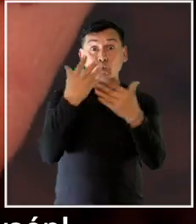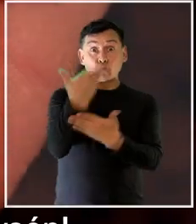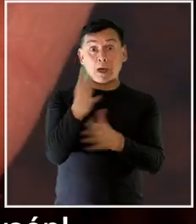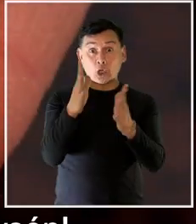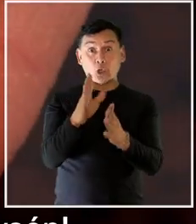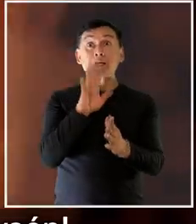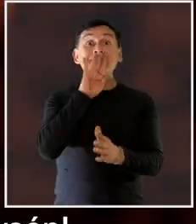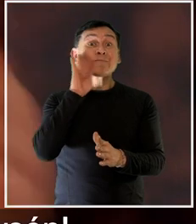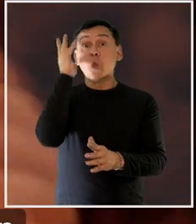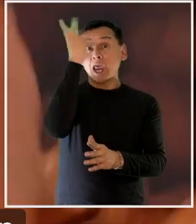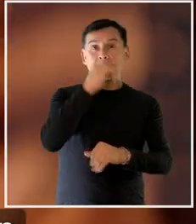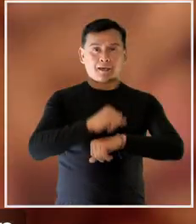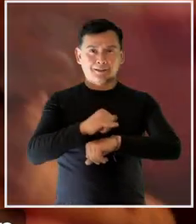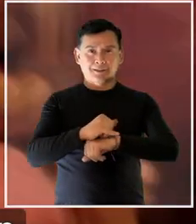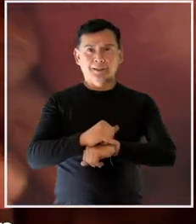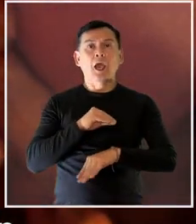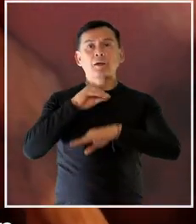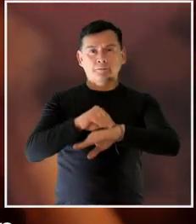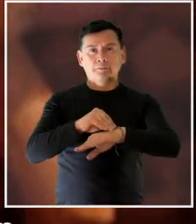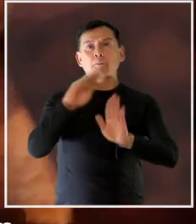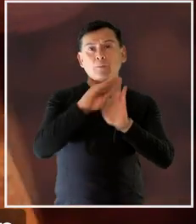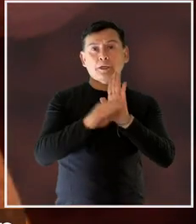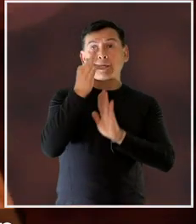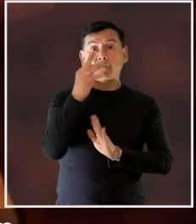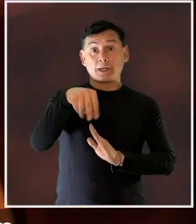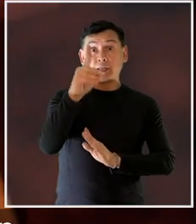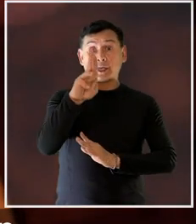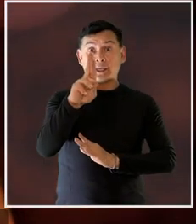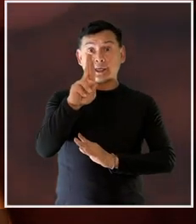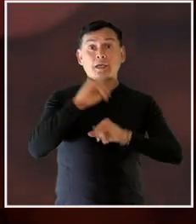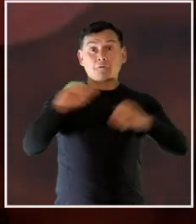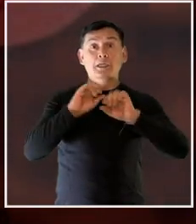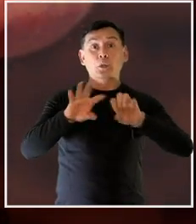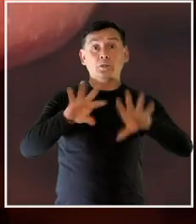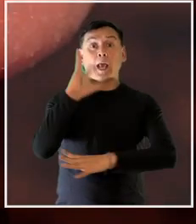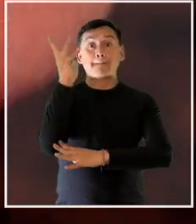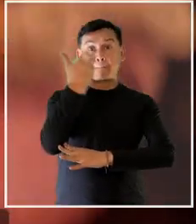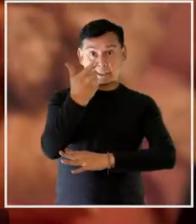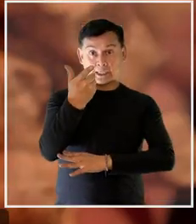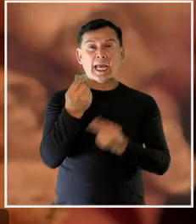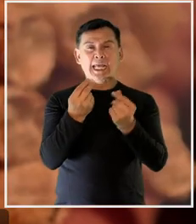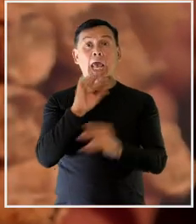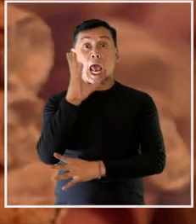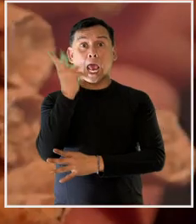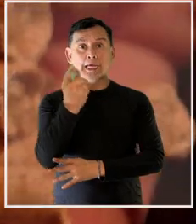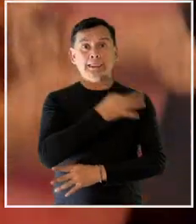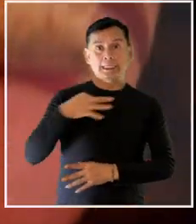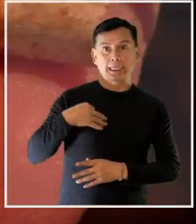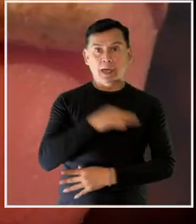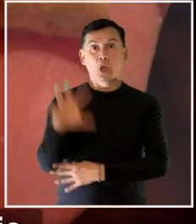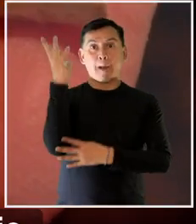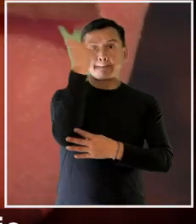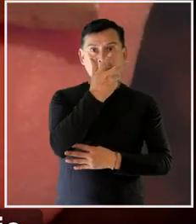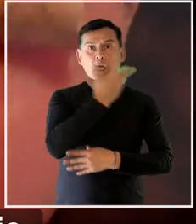manos. Descontaminemos Aysén. Un mensaje del programa FNDR de Difusión y Educación Ambiental en Calidad del Aire, de la Seremi del